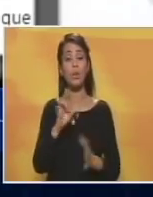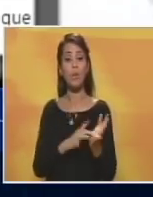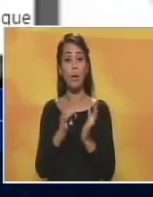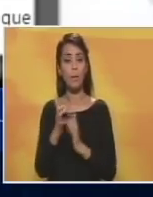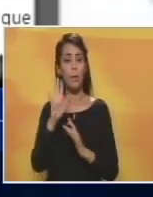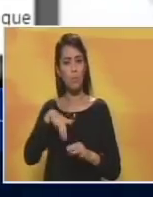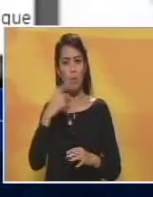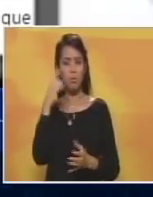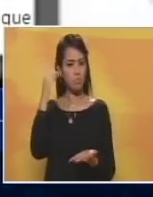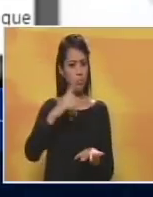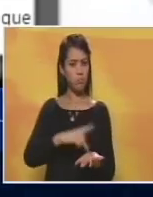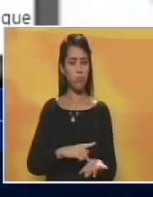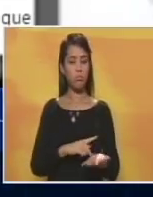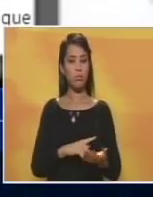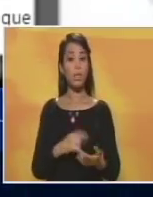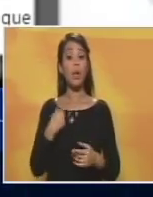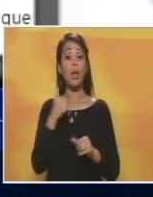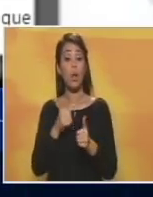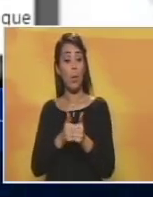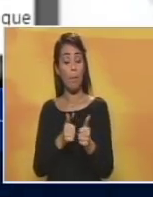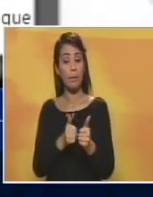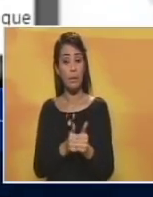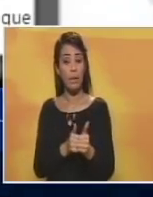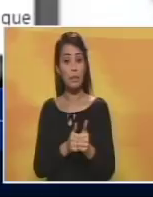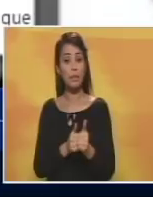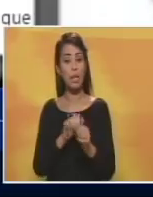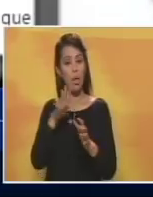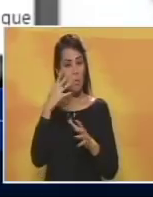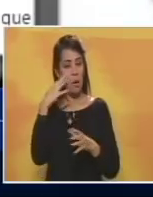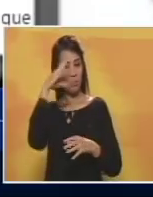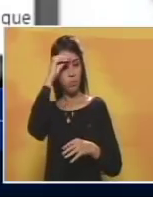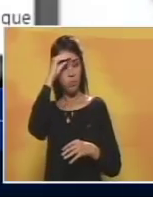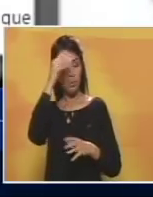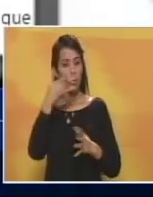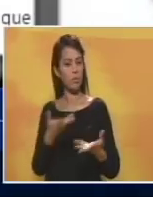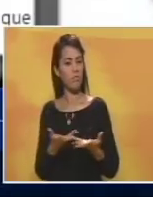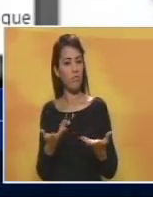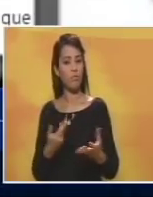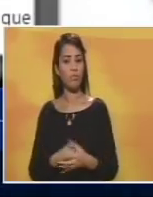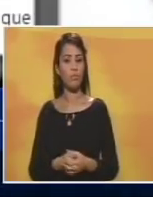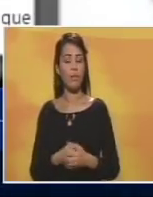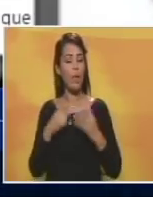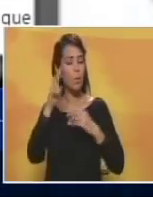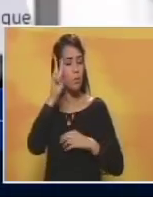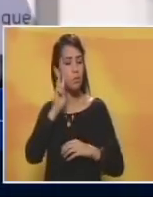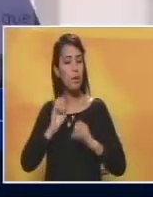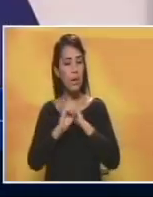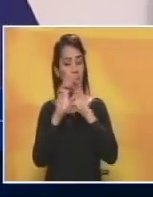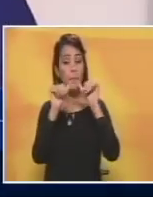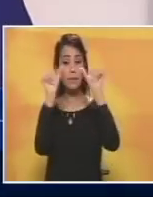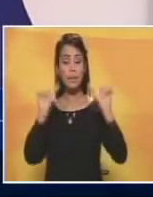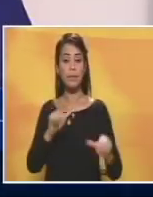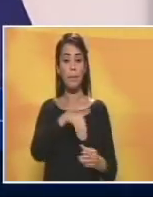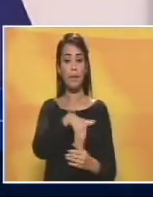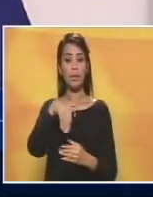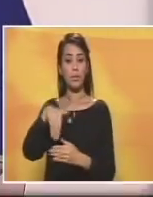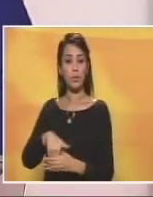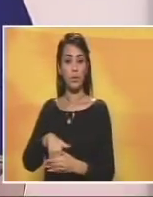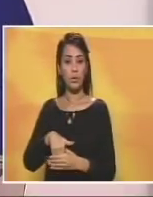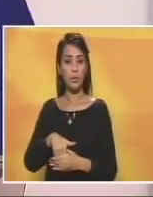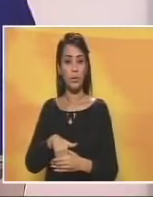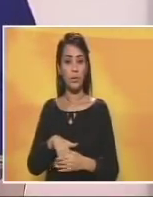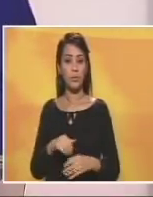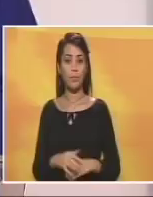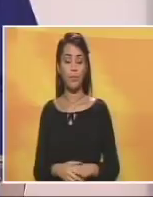puede hacerlo. Aseveró que los observadores podrán aprender de lo que calificó como un impecable sistema electoral que destacó